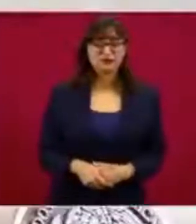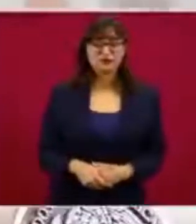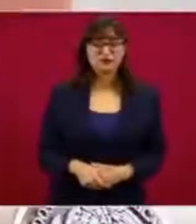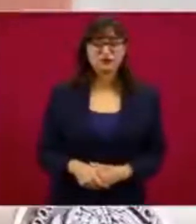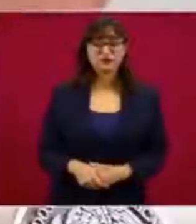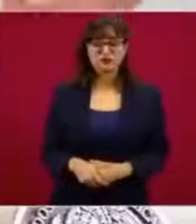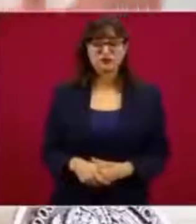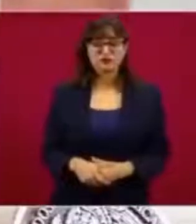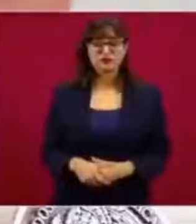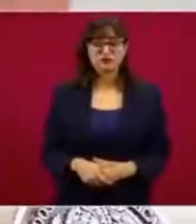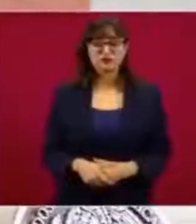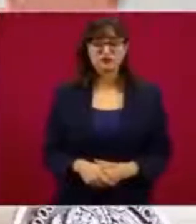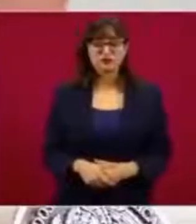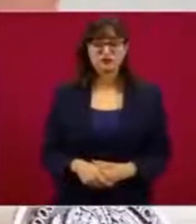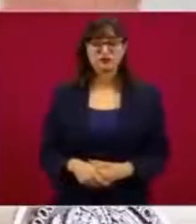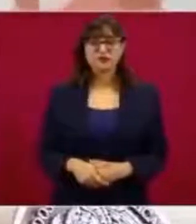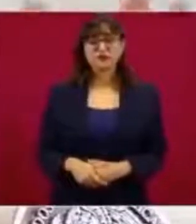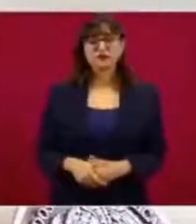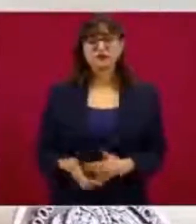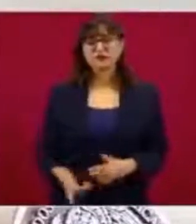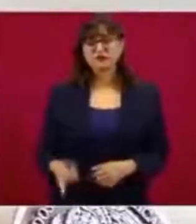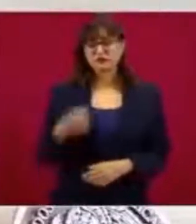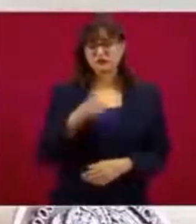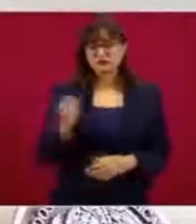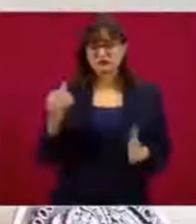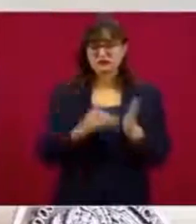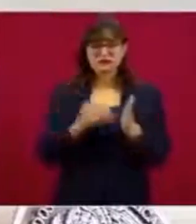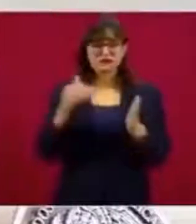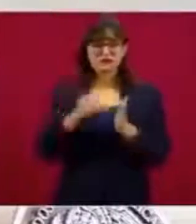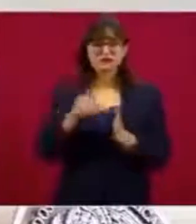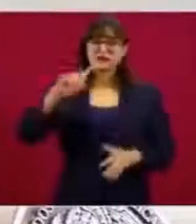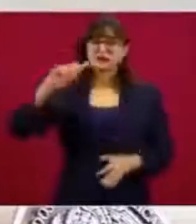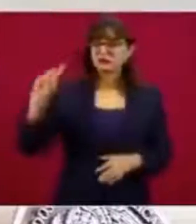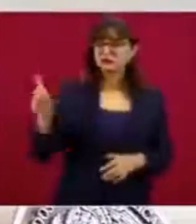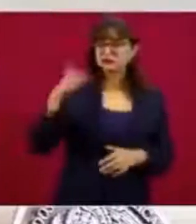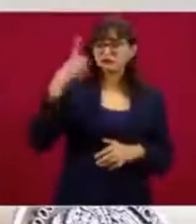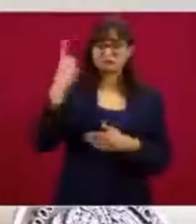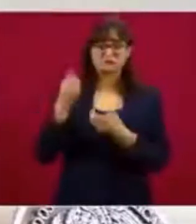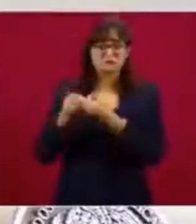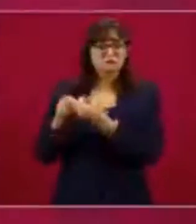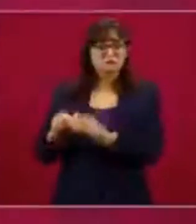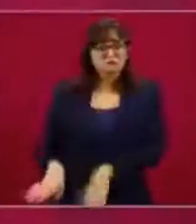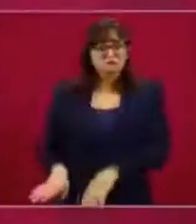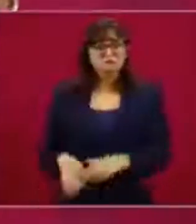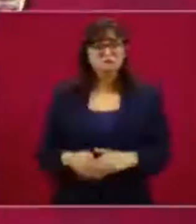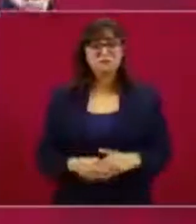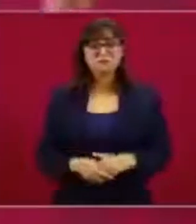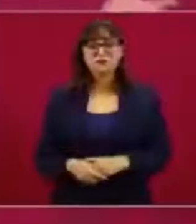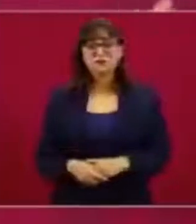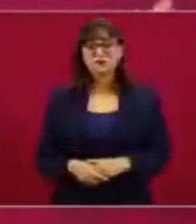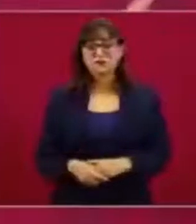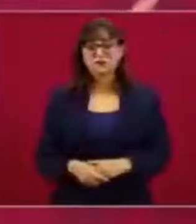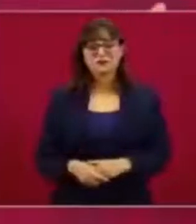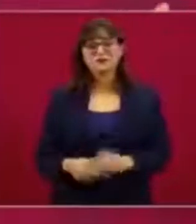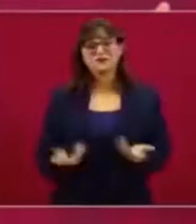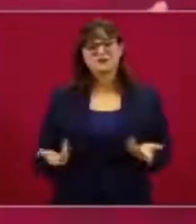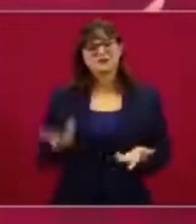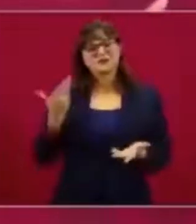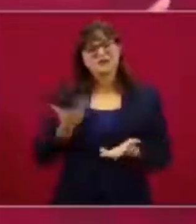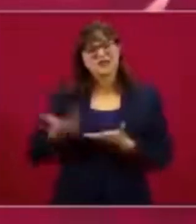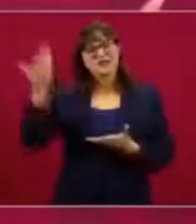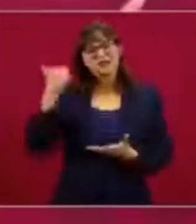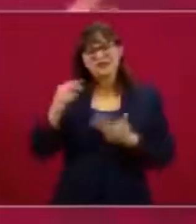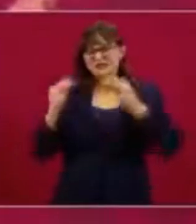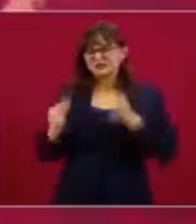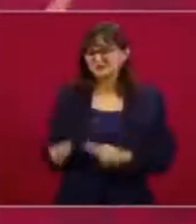Alrededor de 100 millones de dólares Entonces, ¿cómo hicieron ese